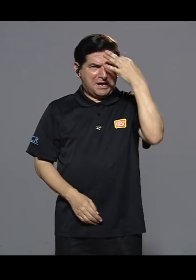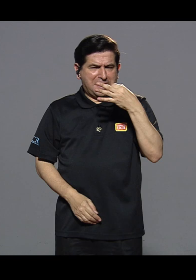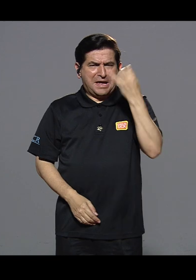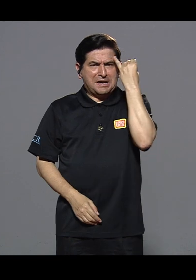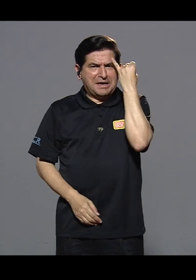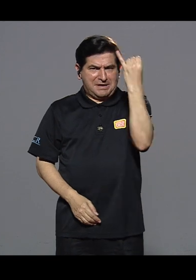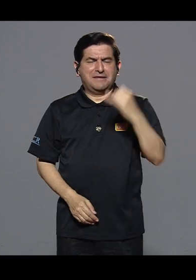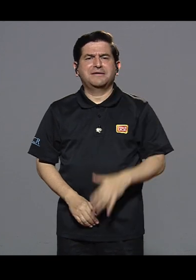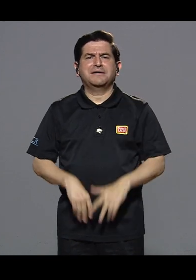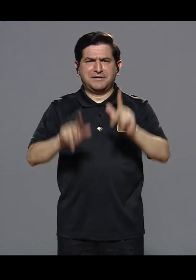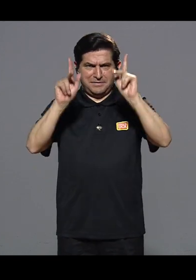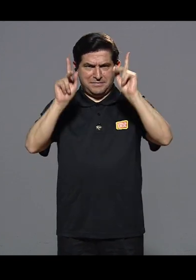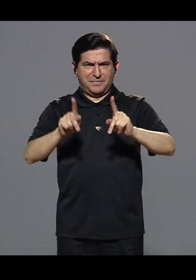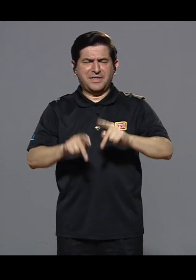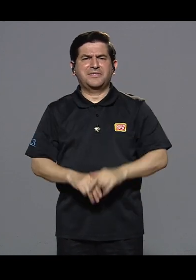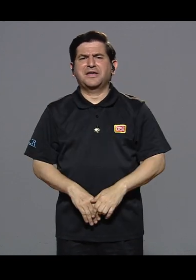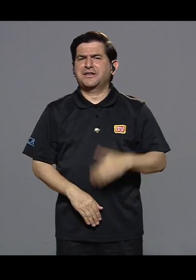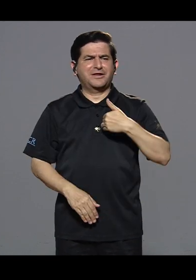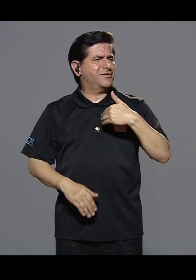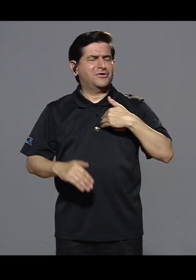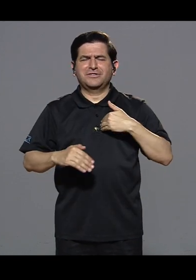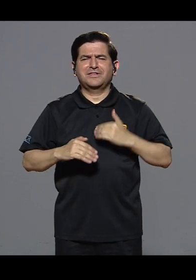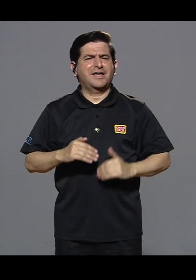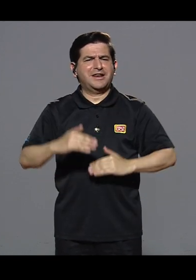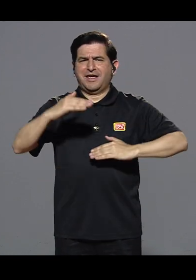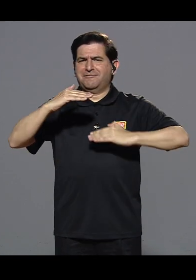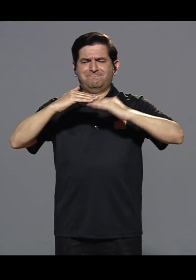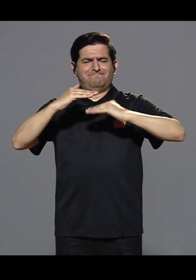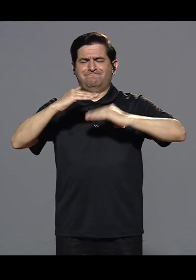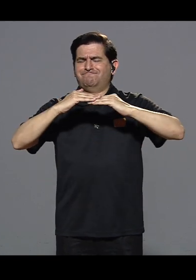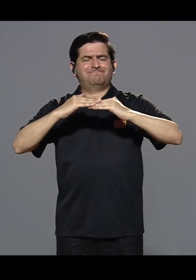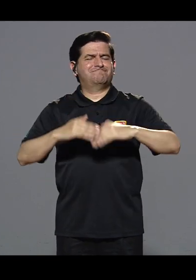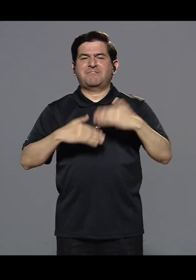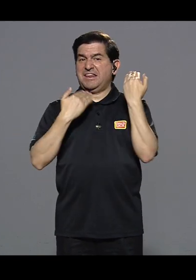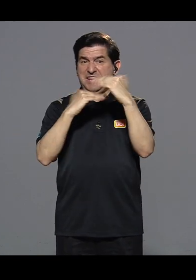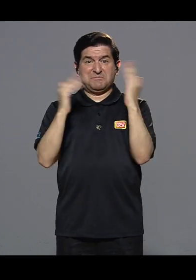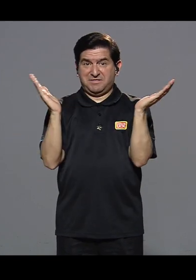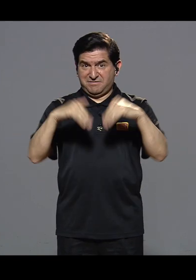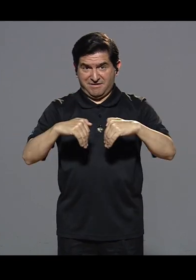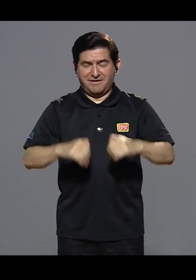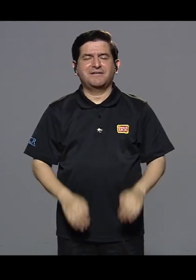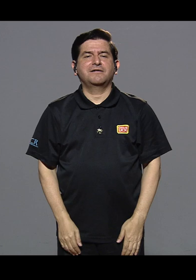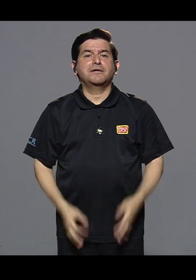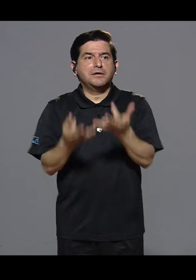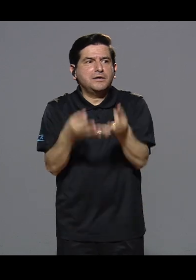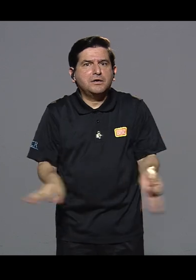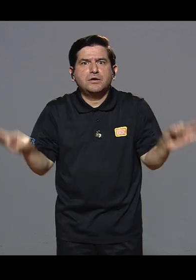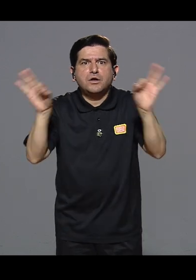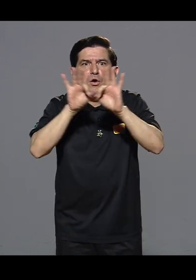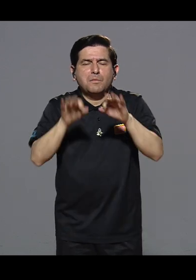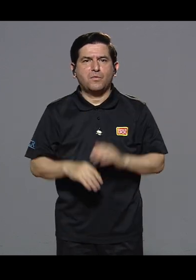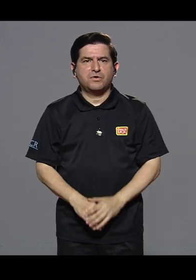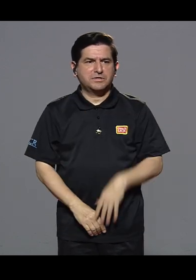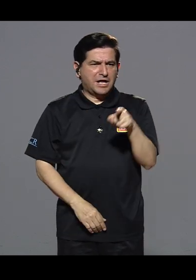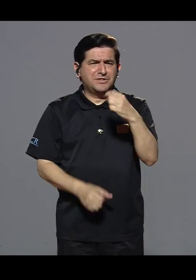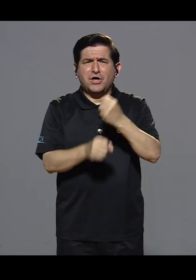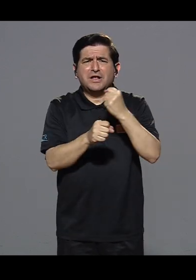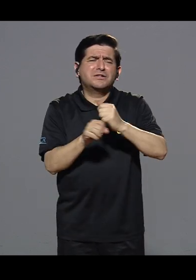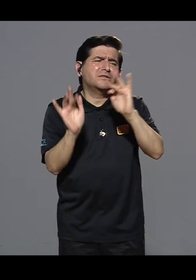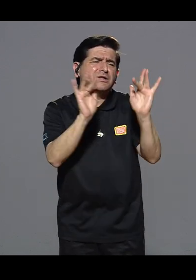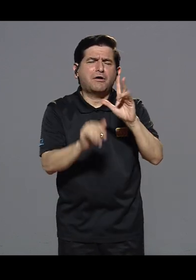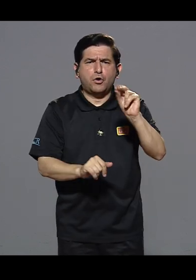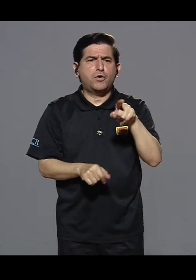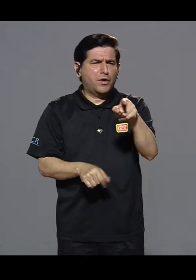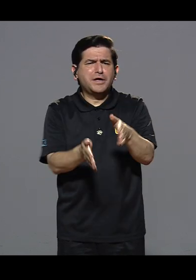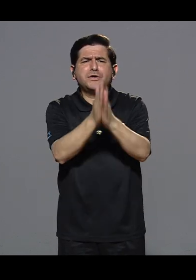ideas, ¿verdad? Él es una persona que él no tiene techo. Aquí lo importante es que a él se le está dando trabajo, no por lastre. Ellos lo que